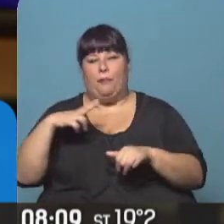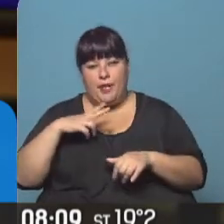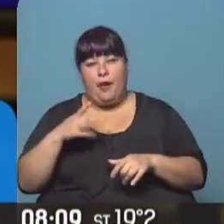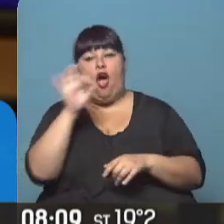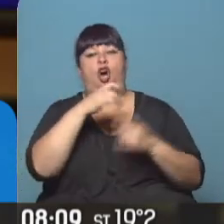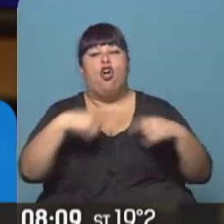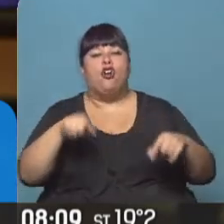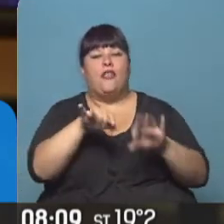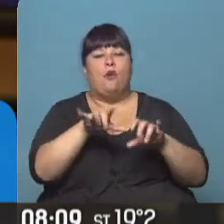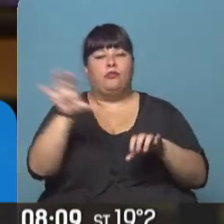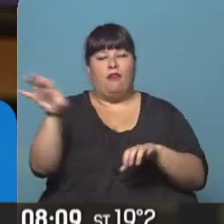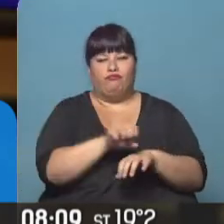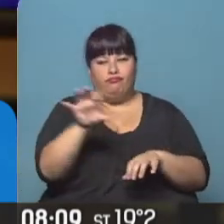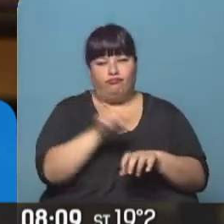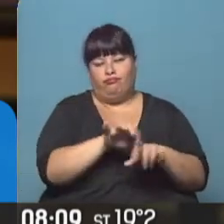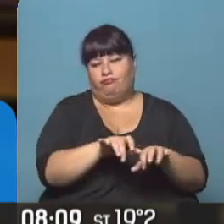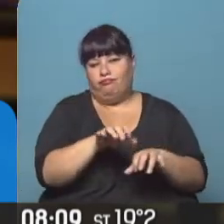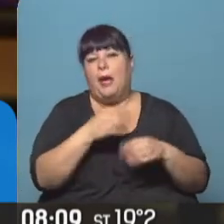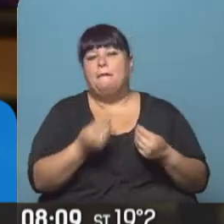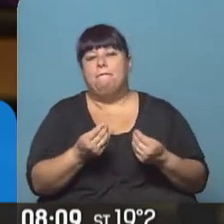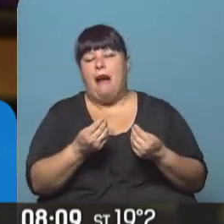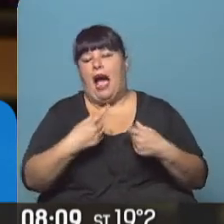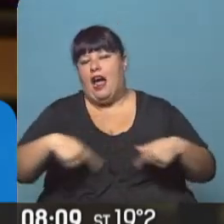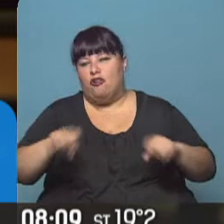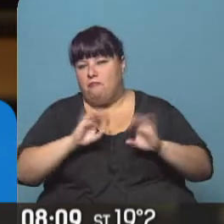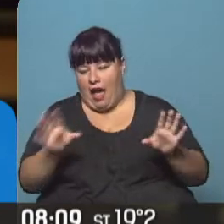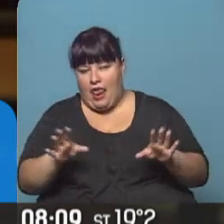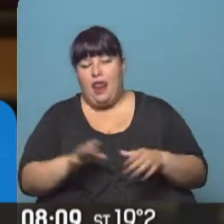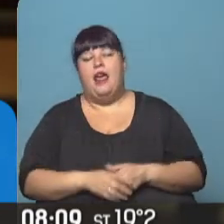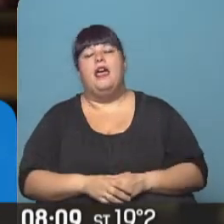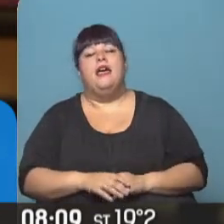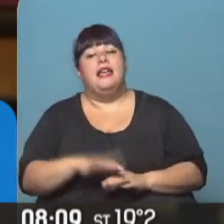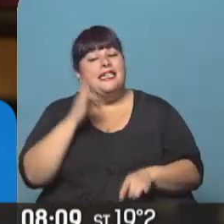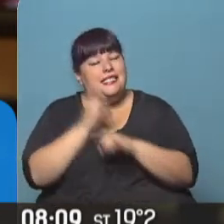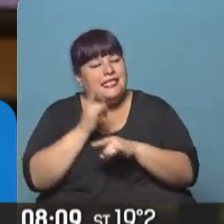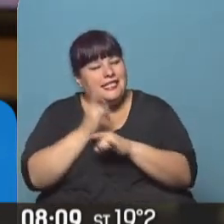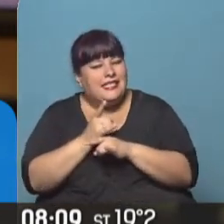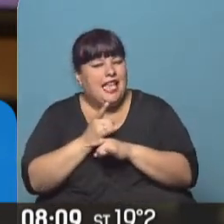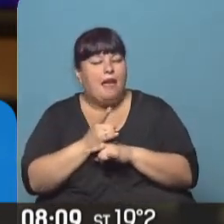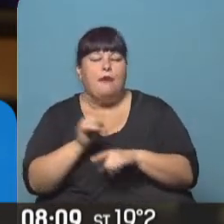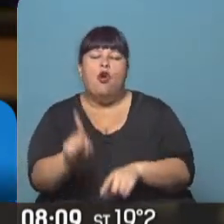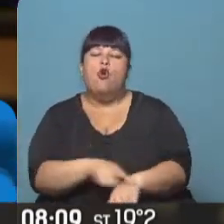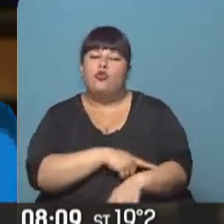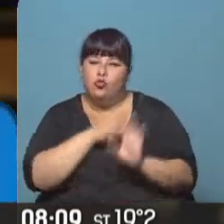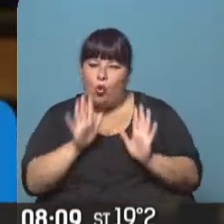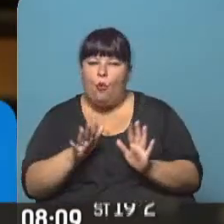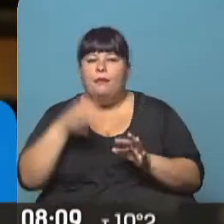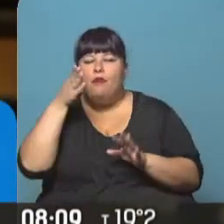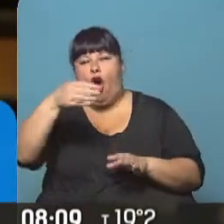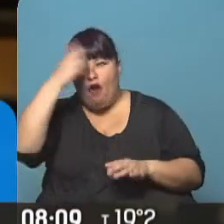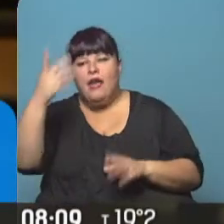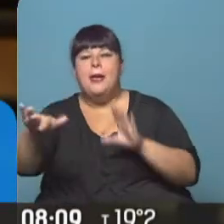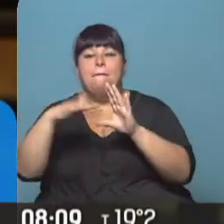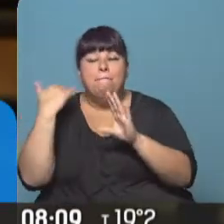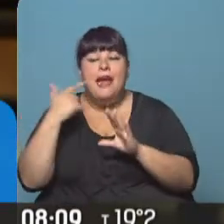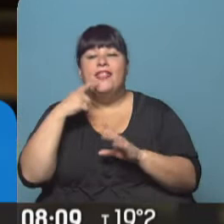uso de recursos de la computadora para cometer algún fin malicioso. Entonces, siempre es esto, es el hábito de ir al oficial. Te llegan correos